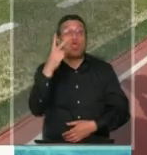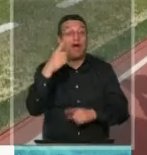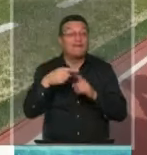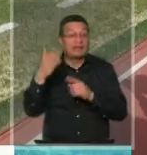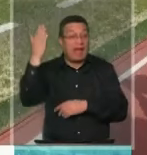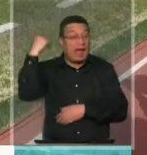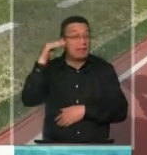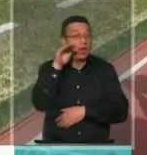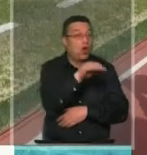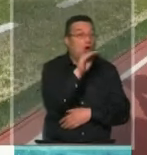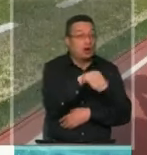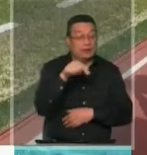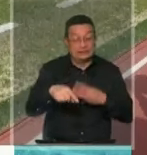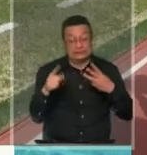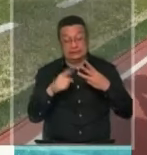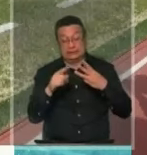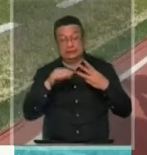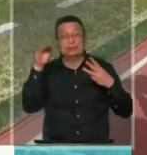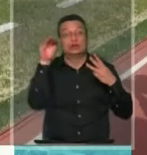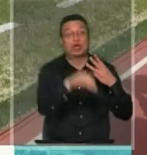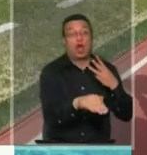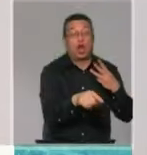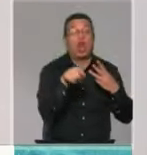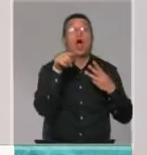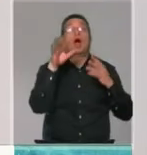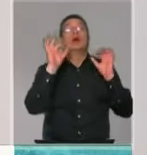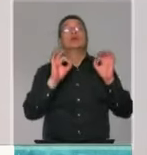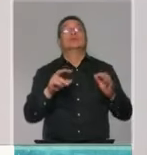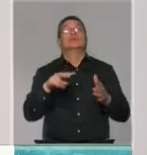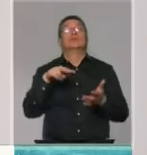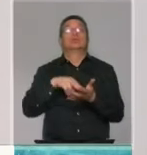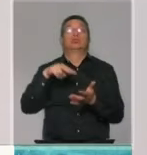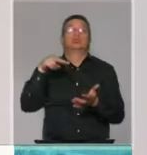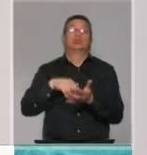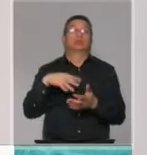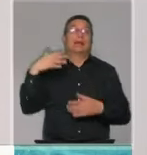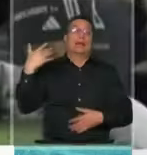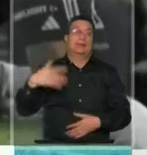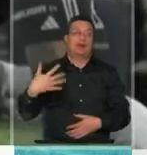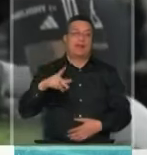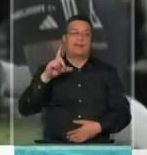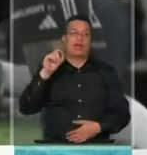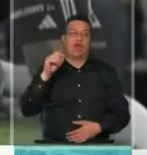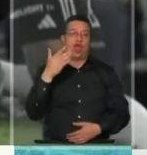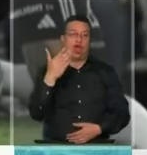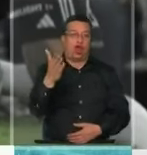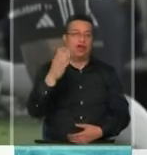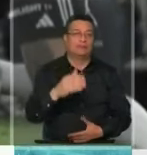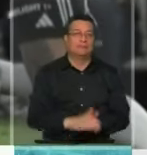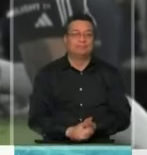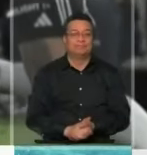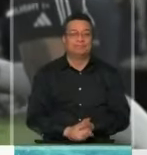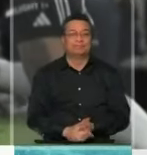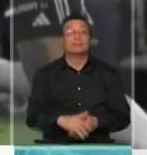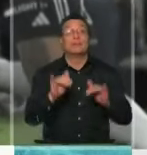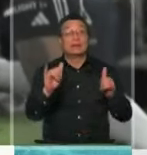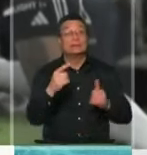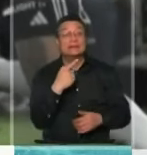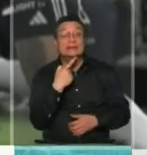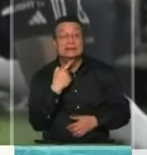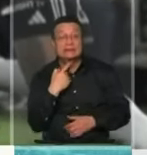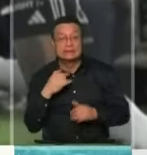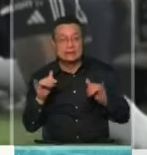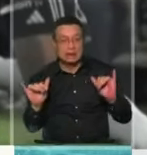y que este, el tercer tanto que anota, termina siendo de vital importancia para el cacique. Ya, David, lo interesante es que se pone